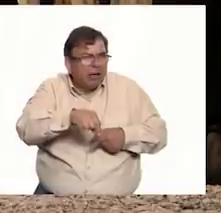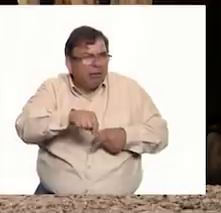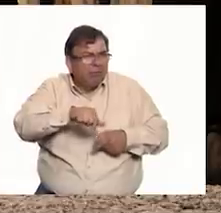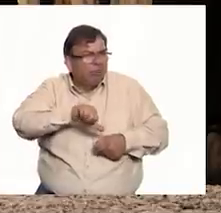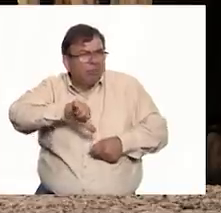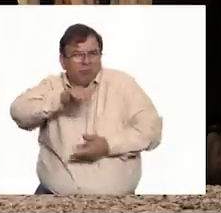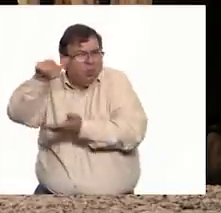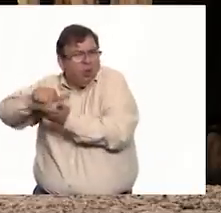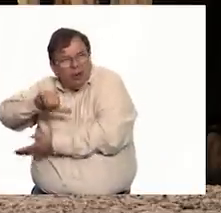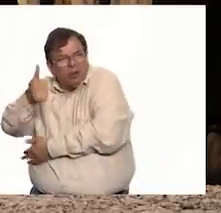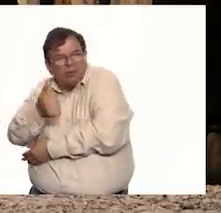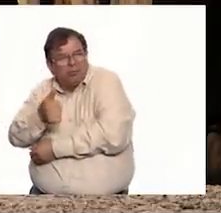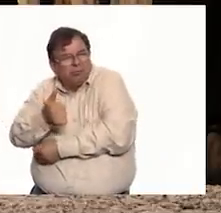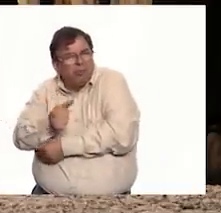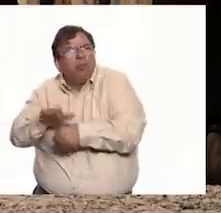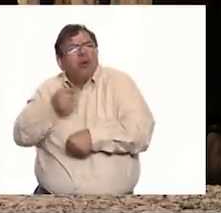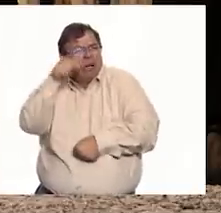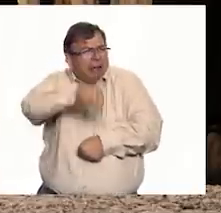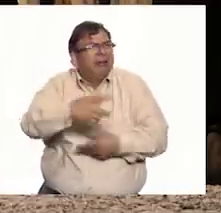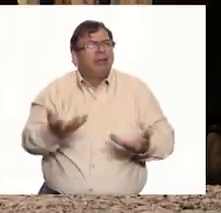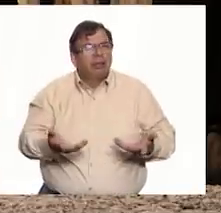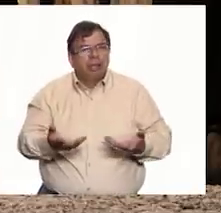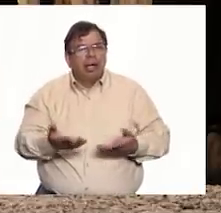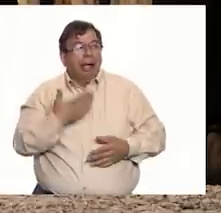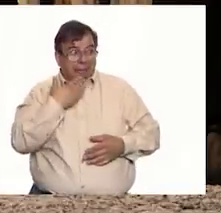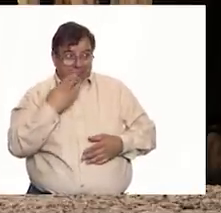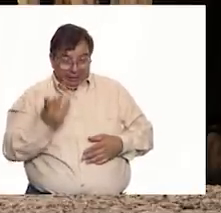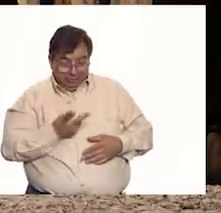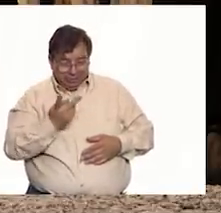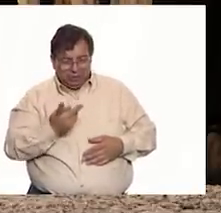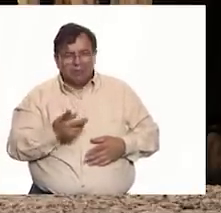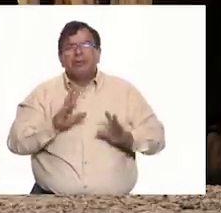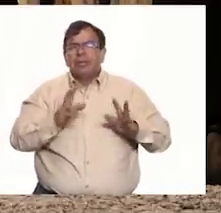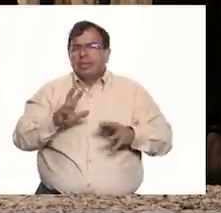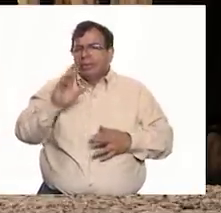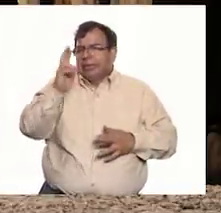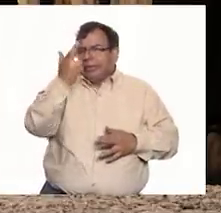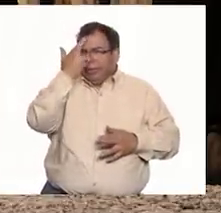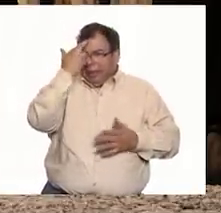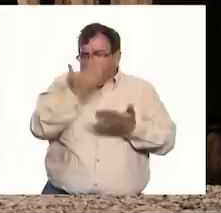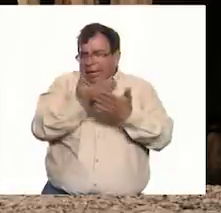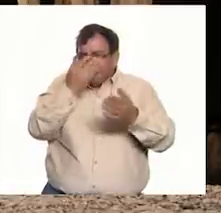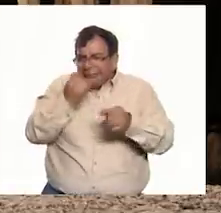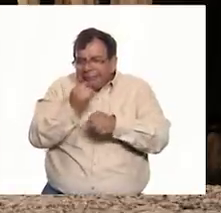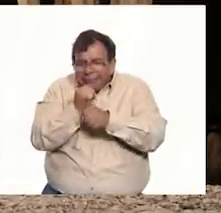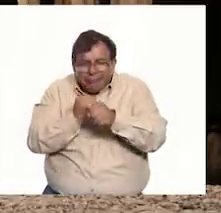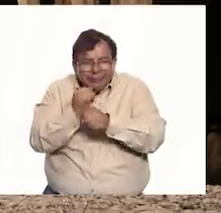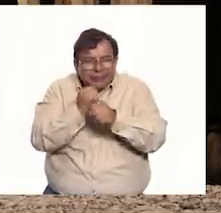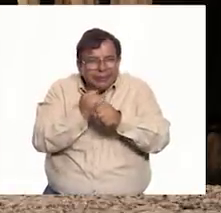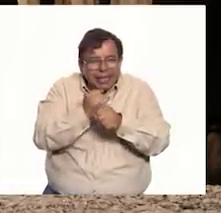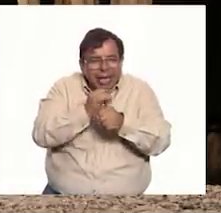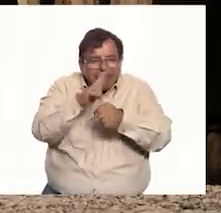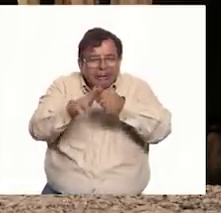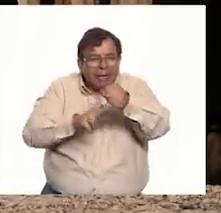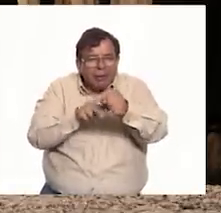sitio? Muy buena pregunta. ¿Recuerdas que analizamos los factores naturales al inicio de la clase,